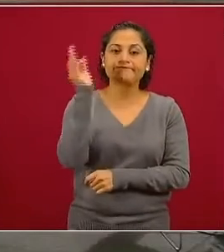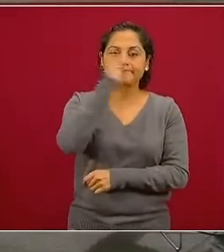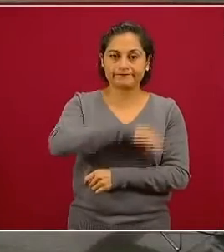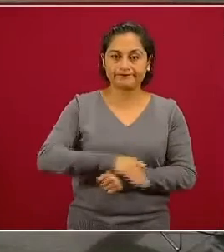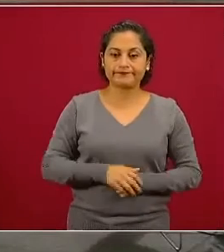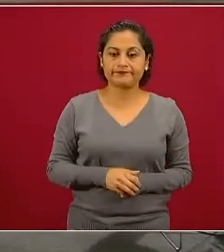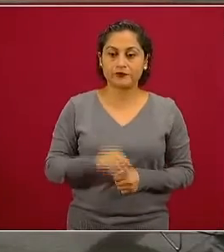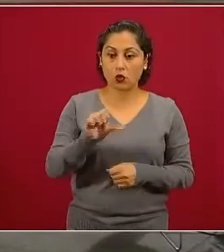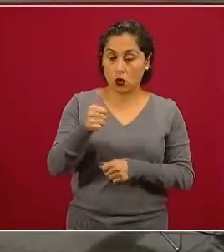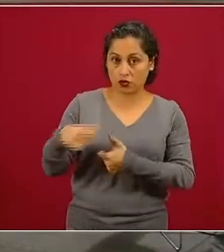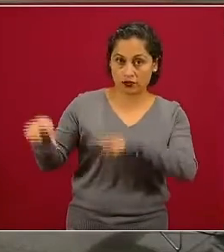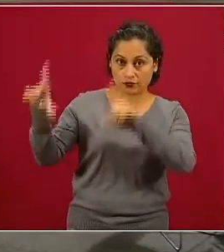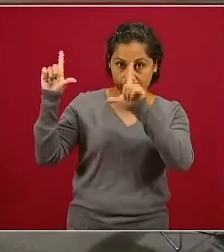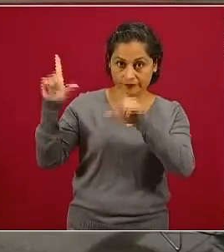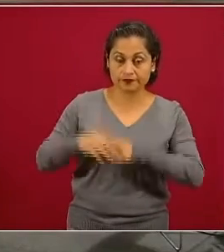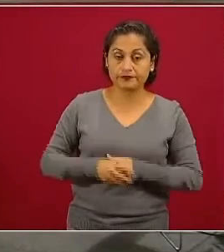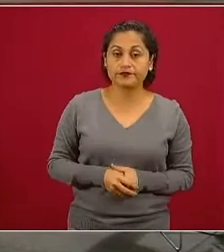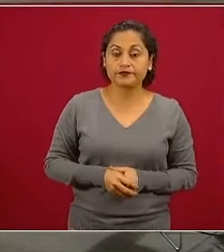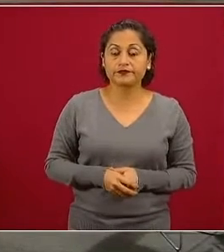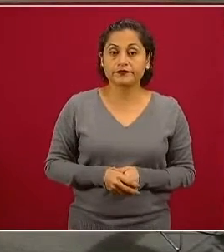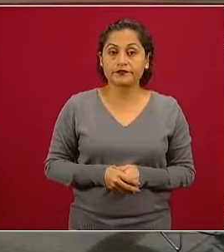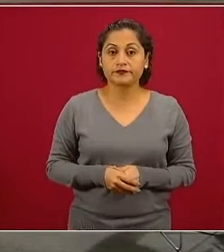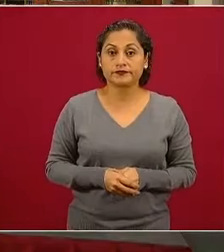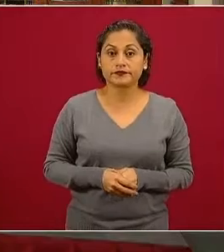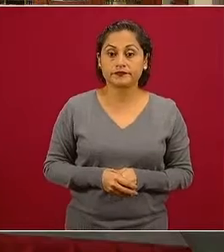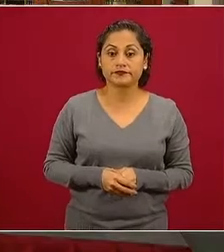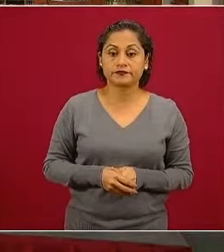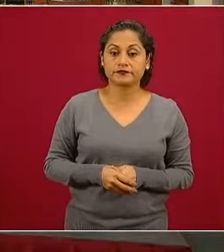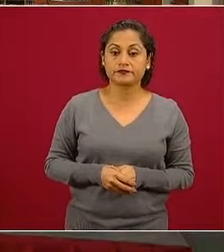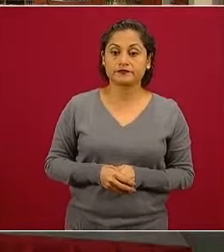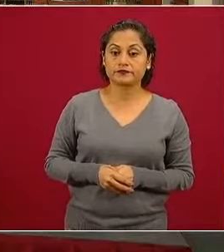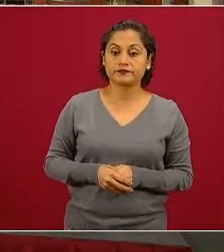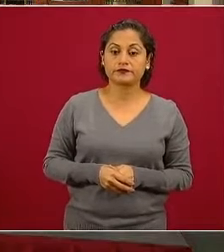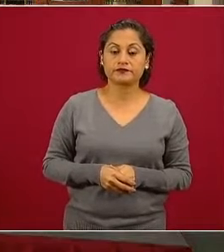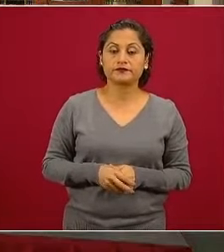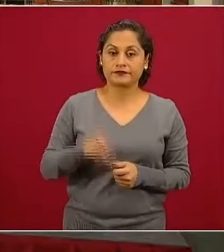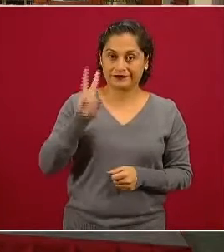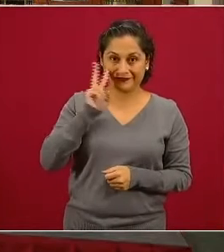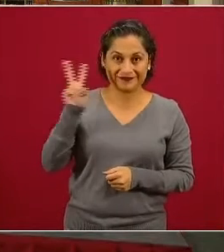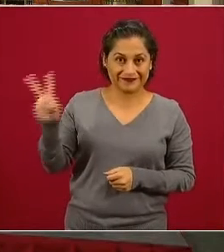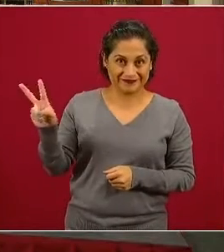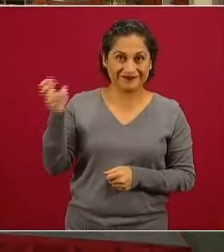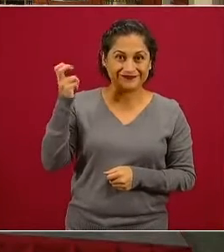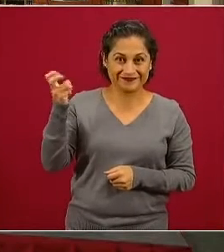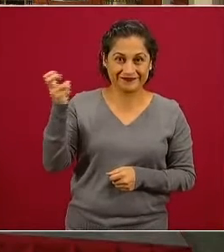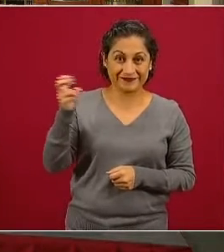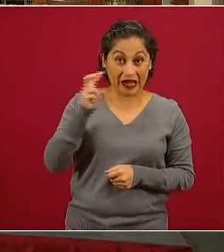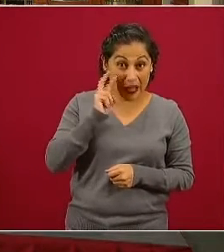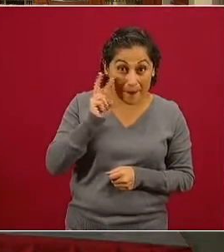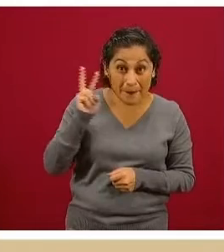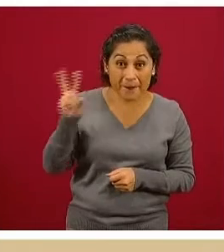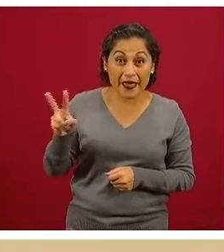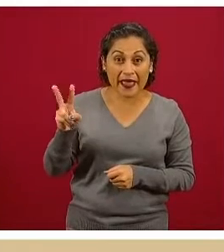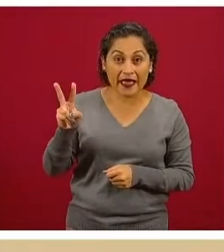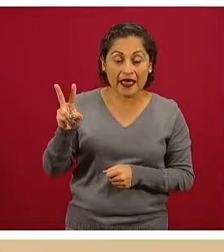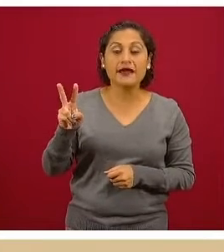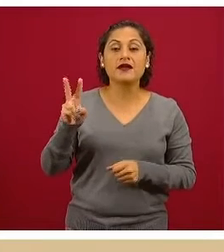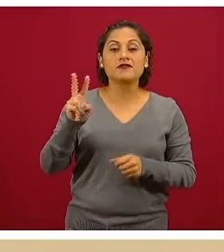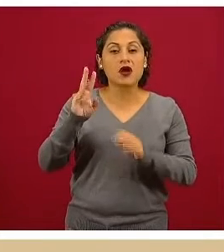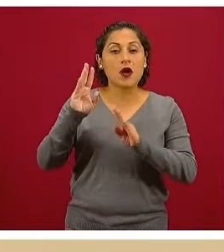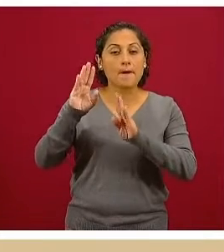un ejemplo de noticias falsas internacionales sobre COVID-19 más importantes desde el 18 de julio al 12 de septiembre,